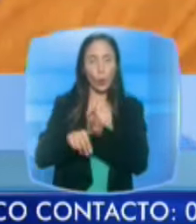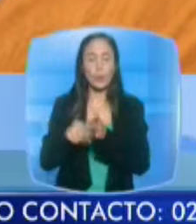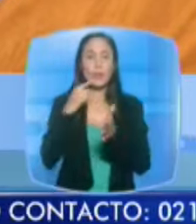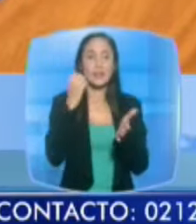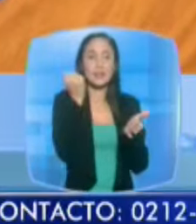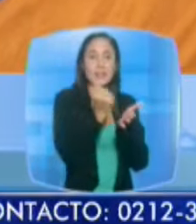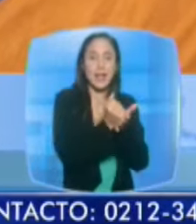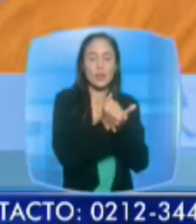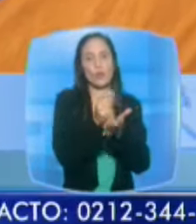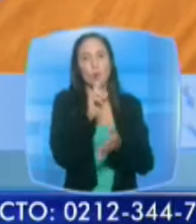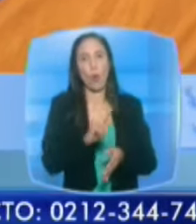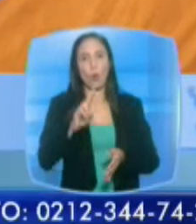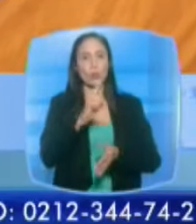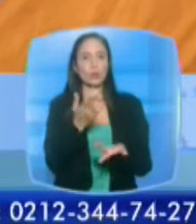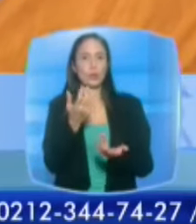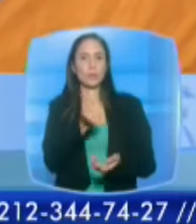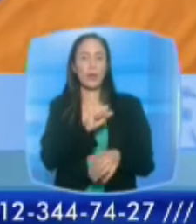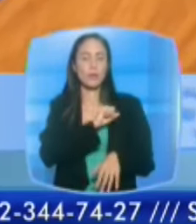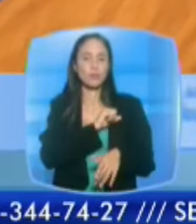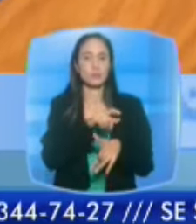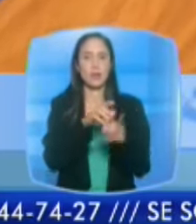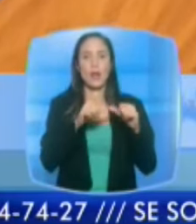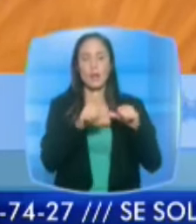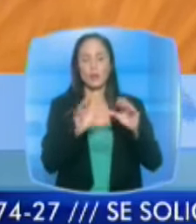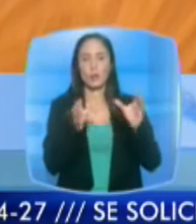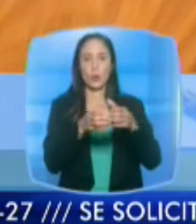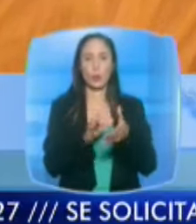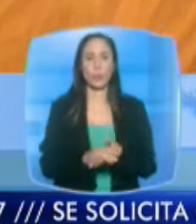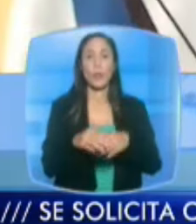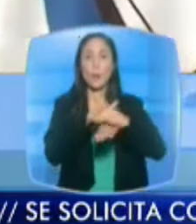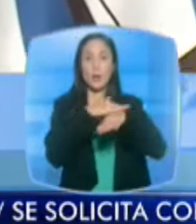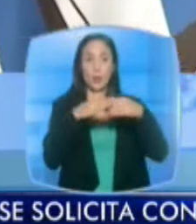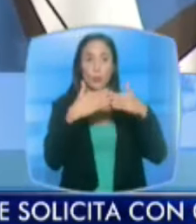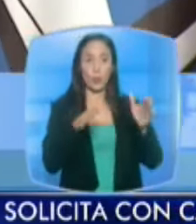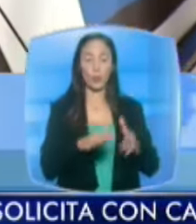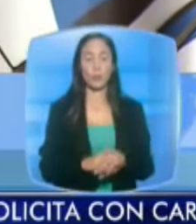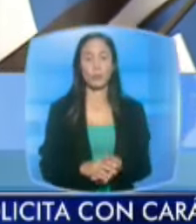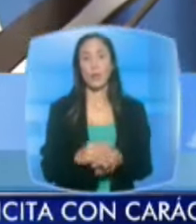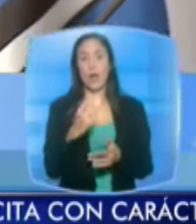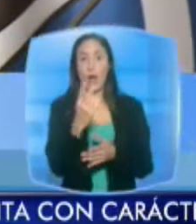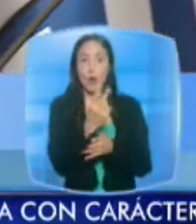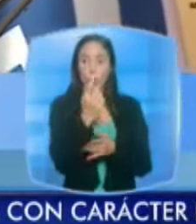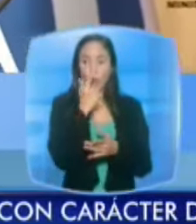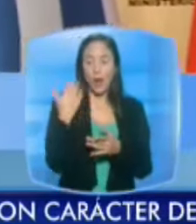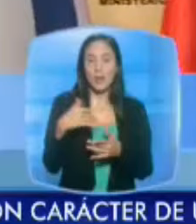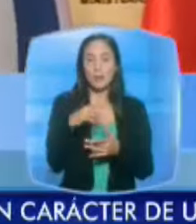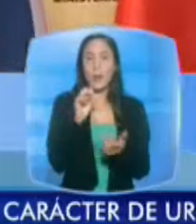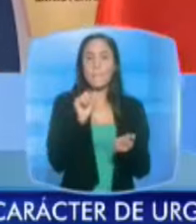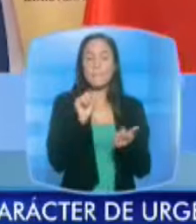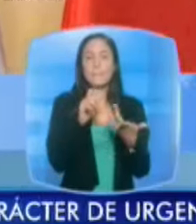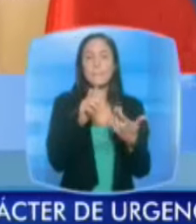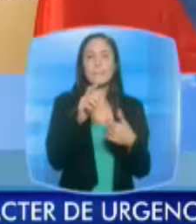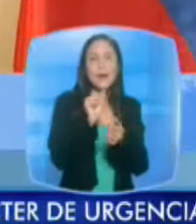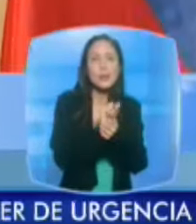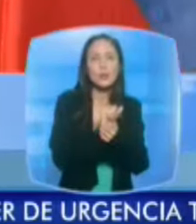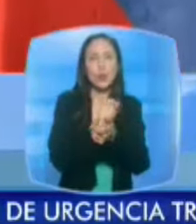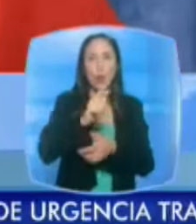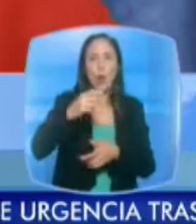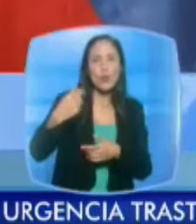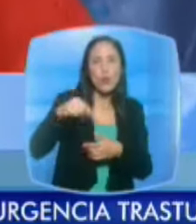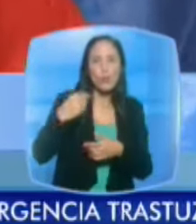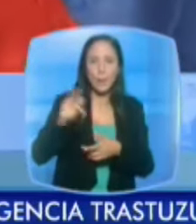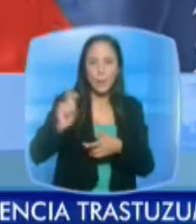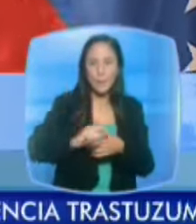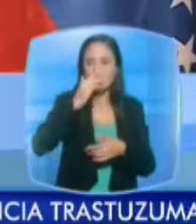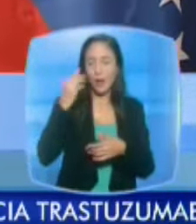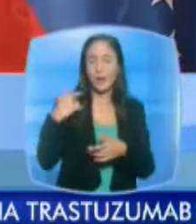sellos oficiales y agavillamiento. Los sargentos fueron detenidos el pasado mes de noviembre cuando intentaban llevar al